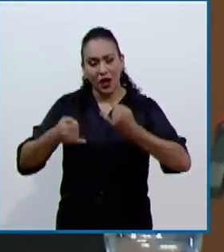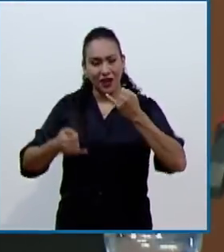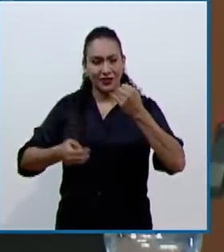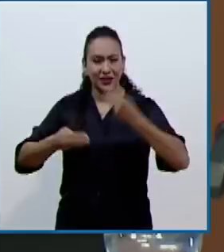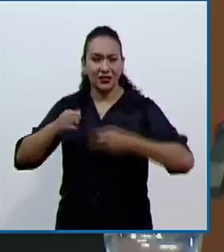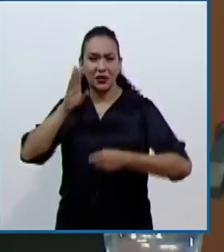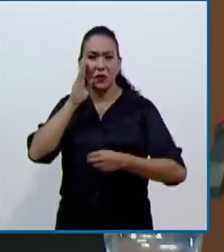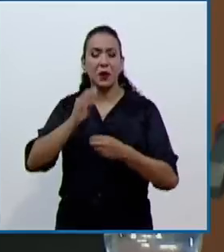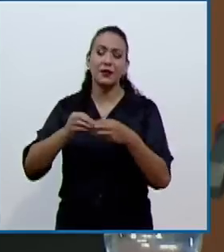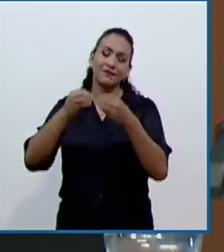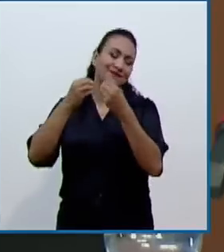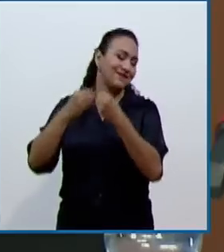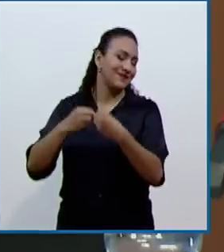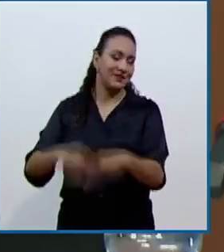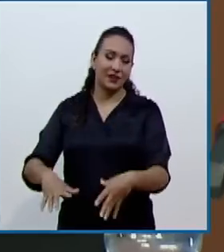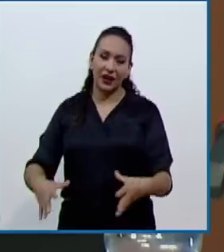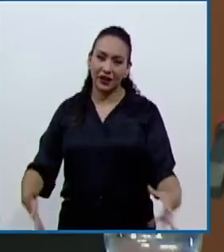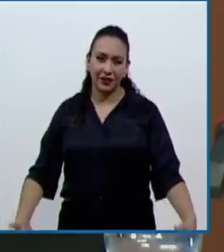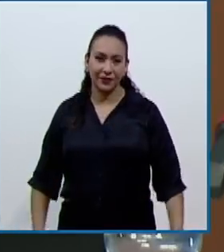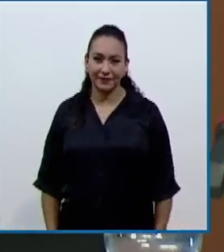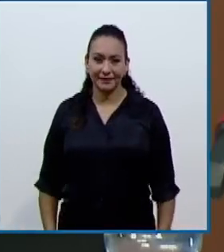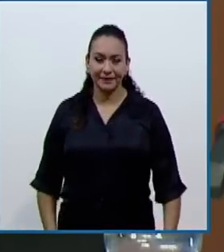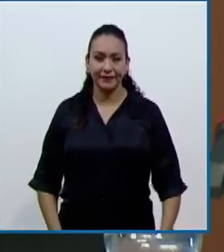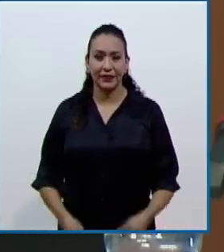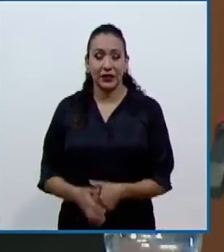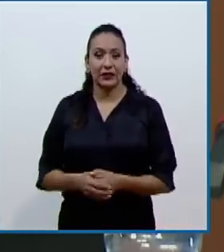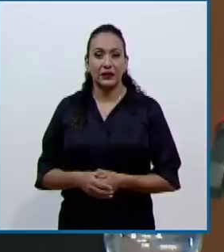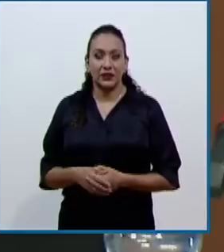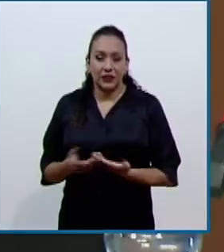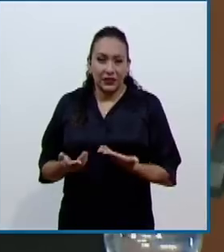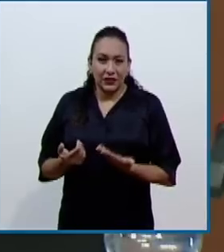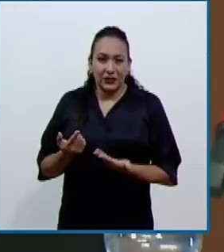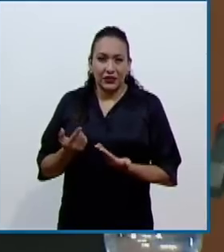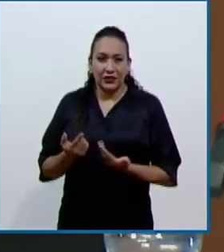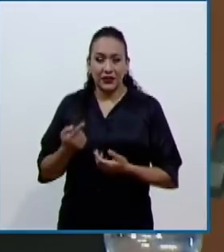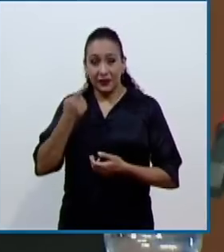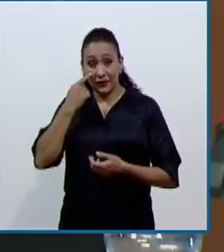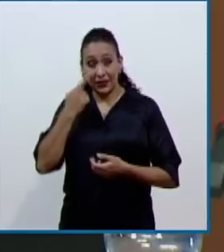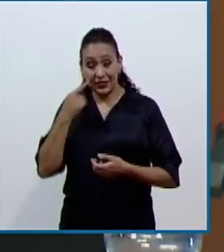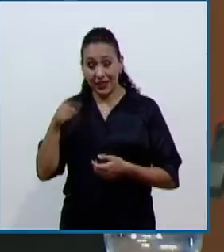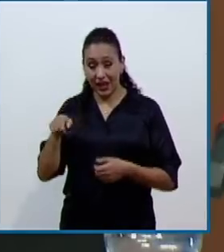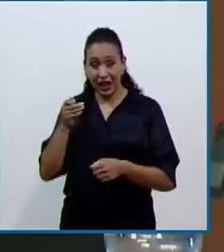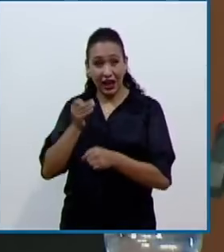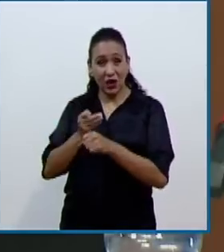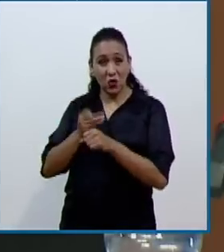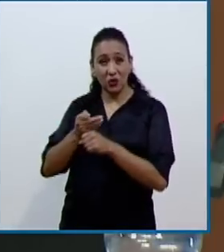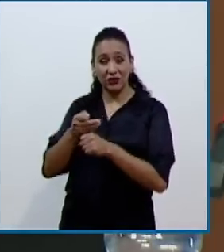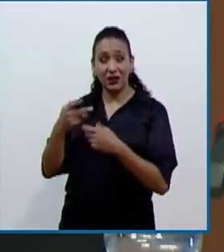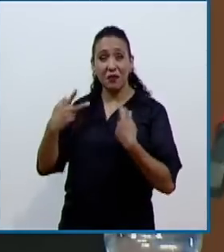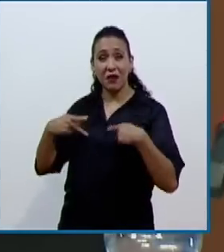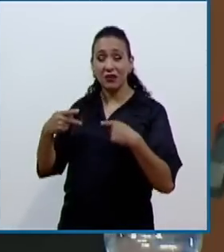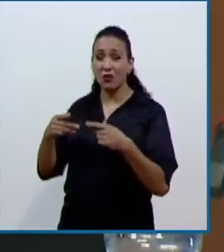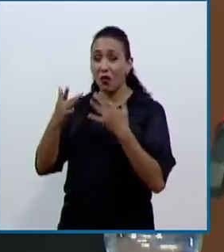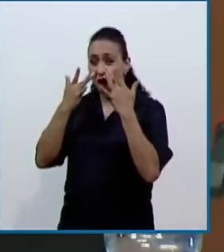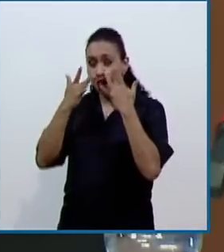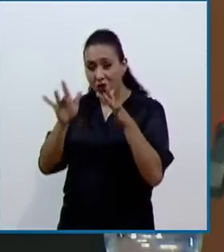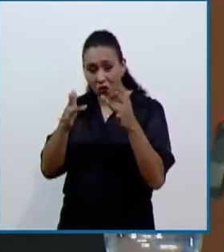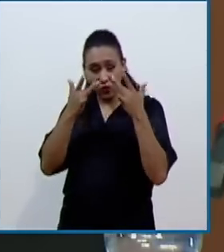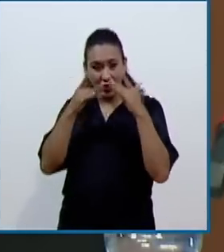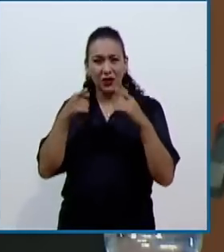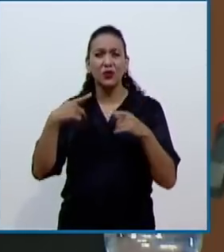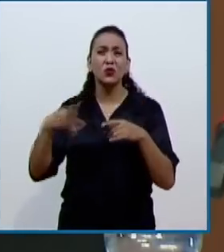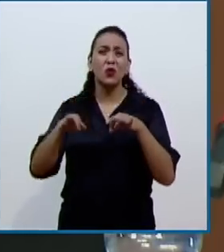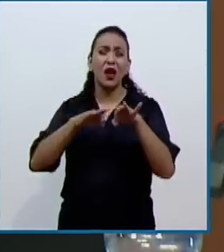de carrera judicial. Hasta el corte, este número de juzgadores que dieron la